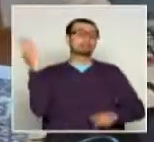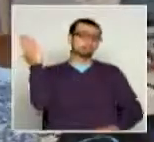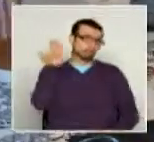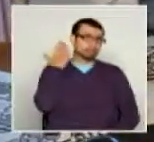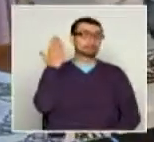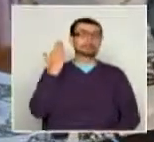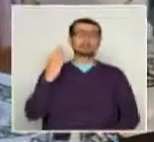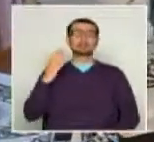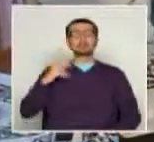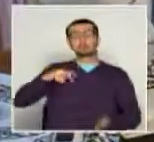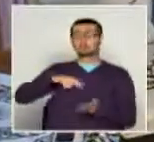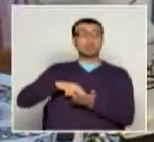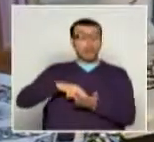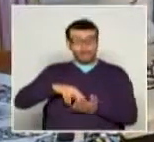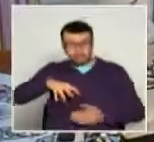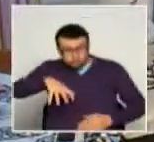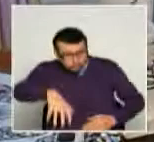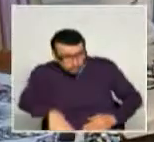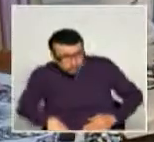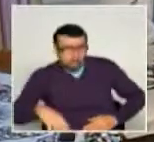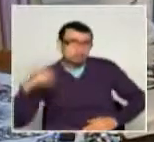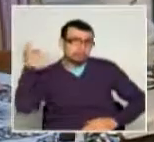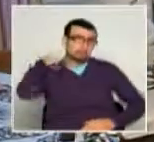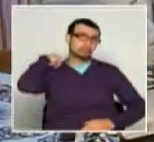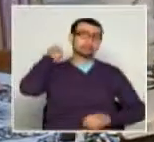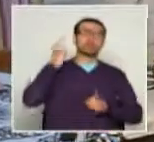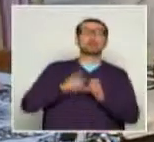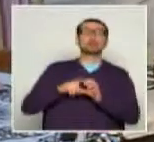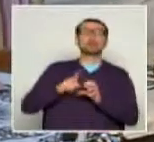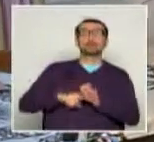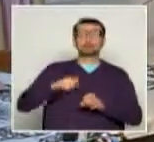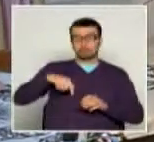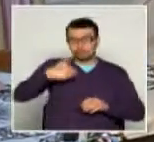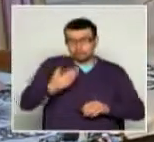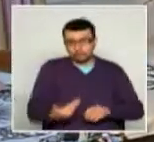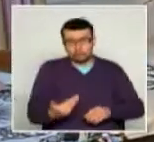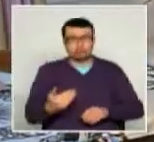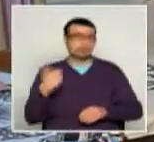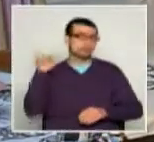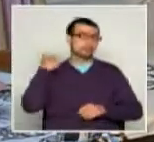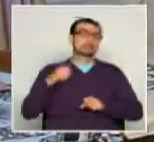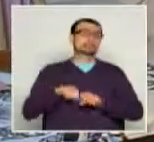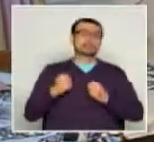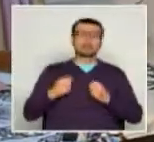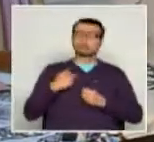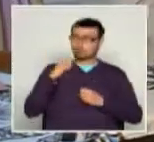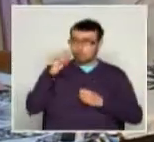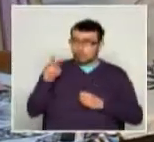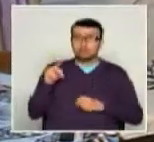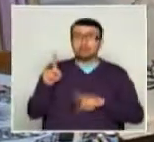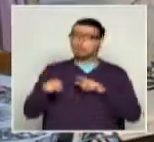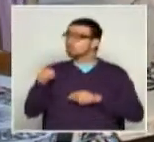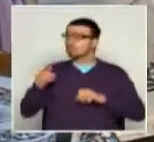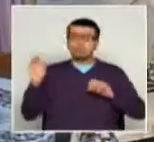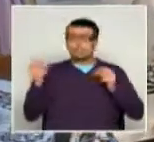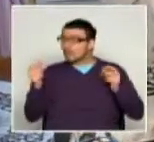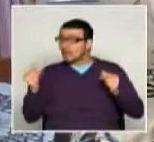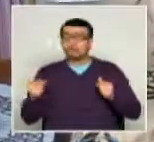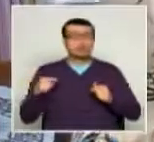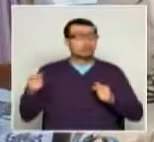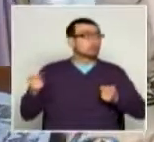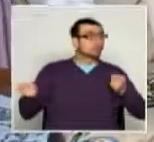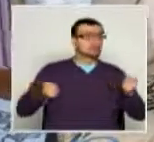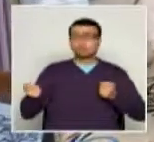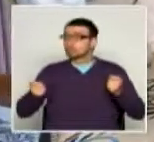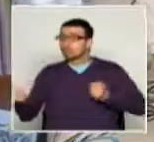se está agachando con la columna. Pero yo sé que muchas veces, porque lo he visto en su afán de correr y de estar pendiente de